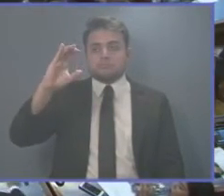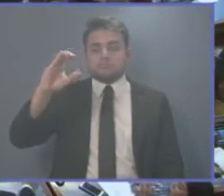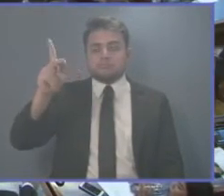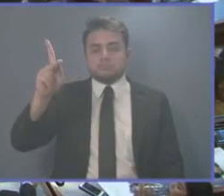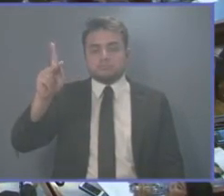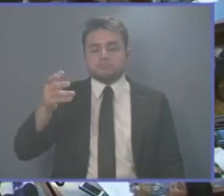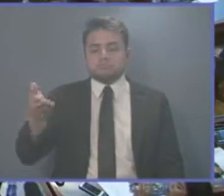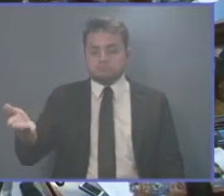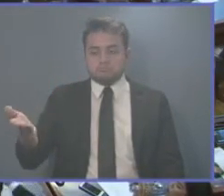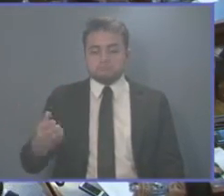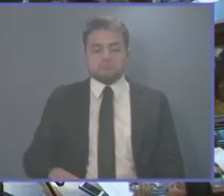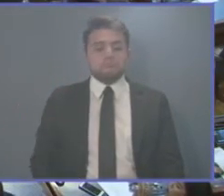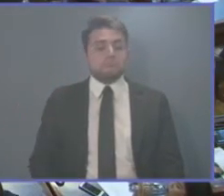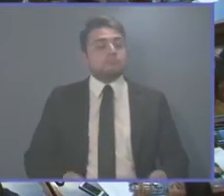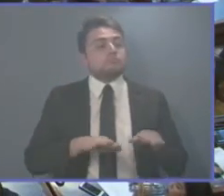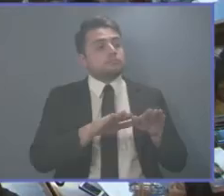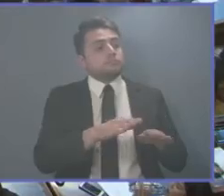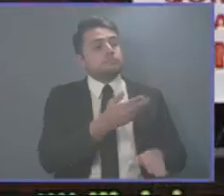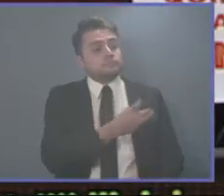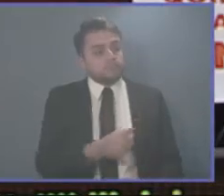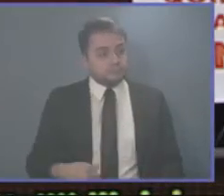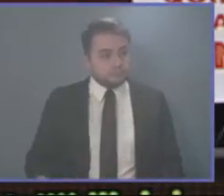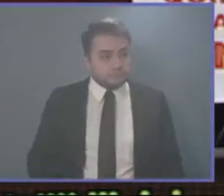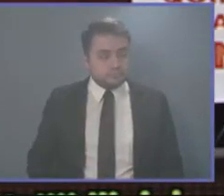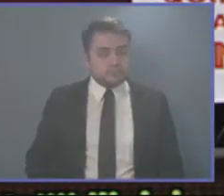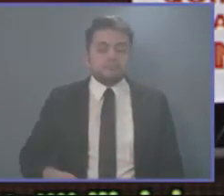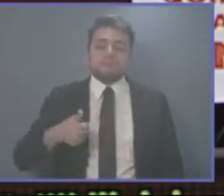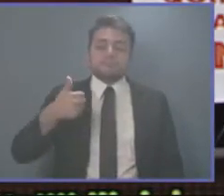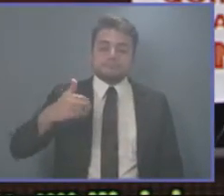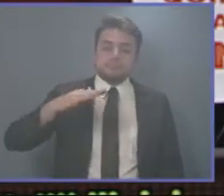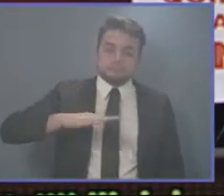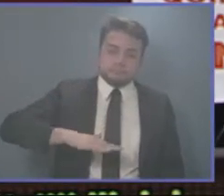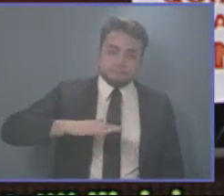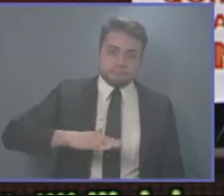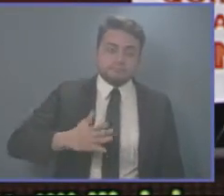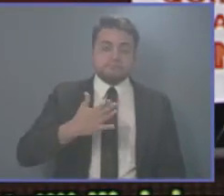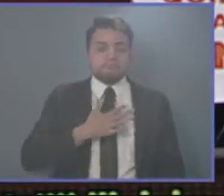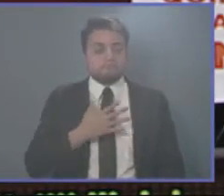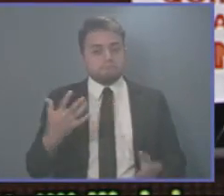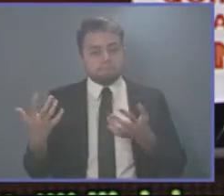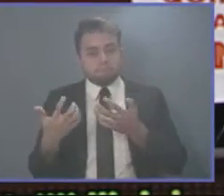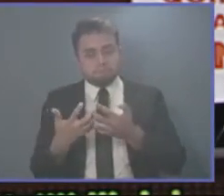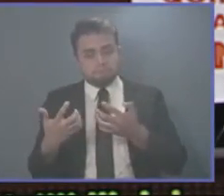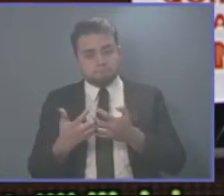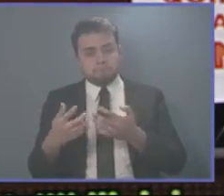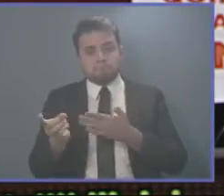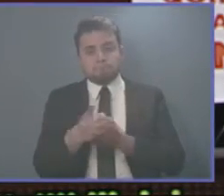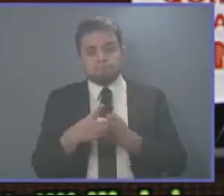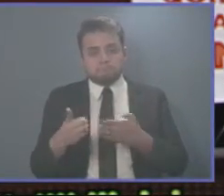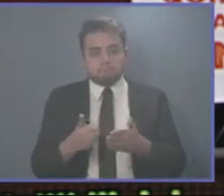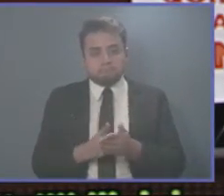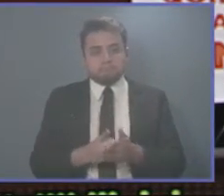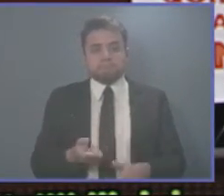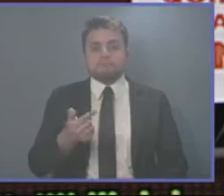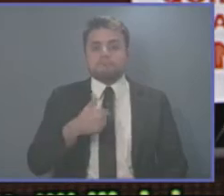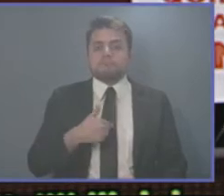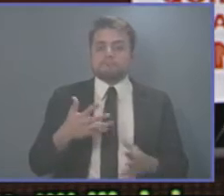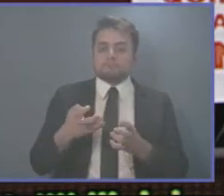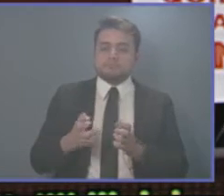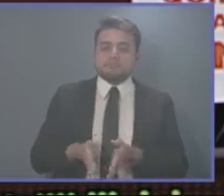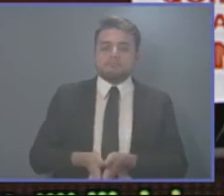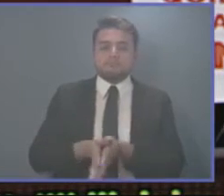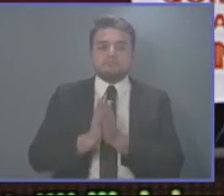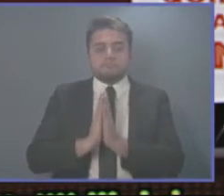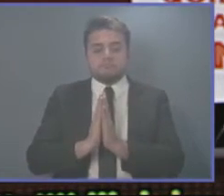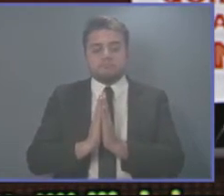Gracias, presidente. Buenas tardes a todos los colegas, diputados y diputadas. Pedir lo siguiente, presidente,